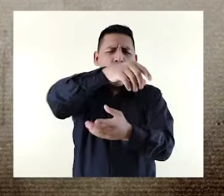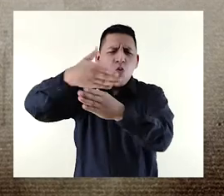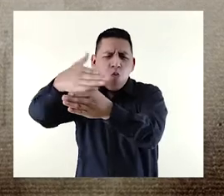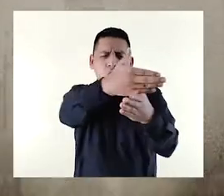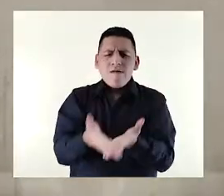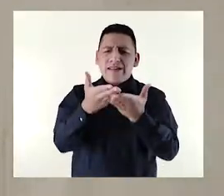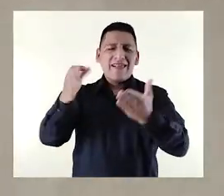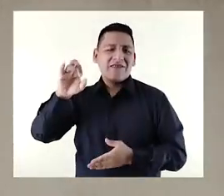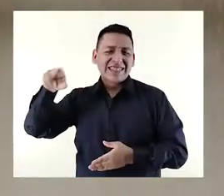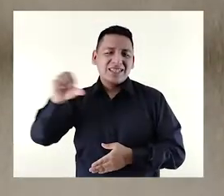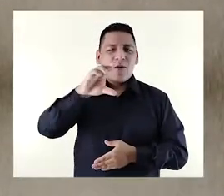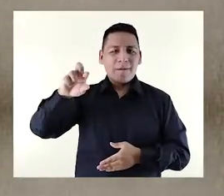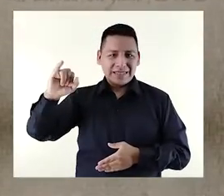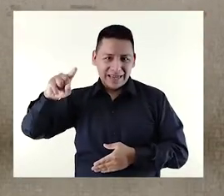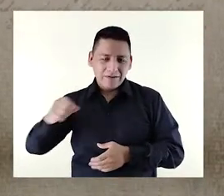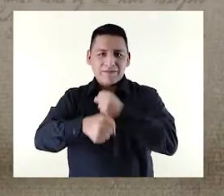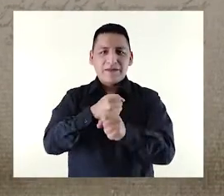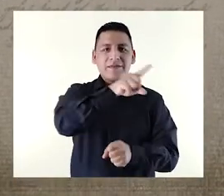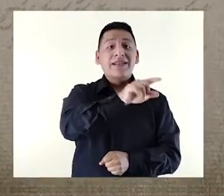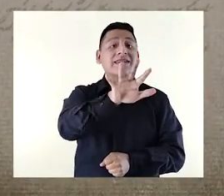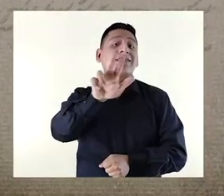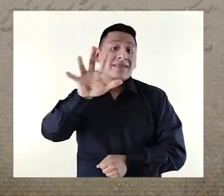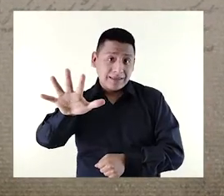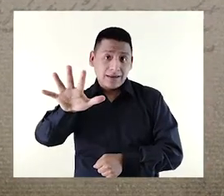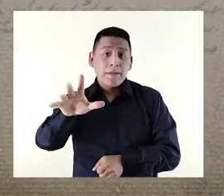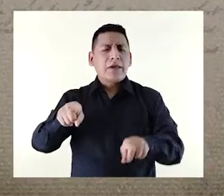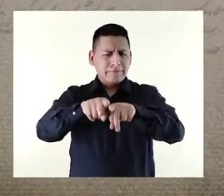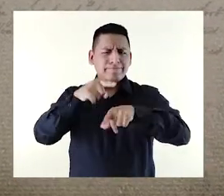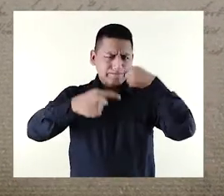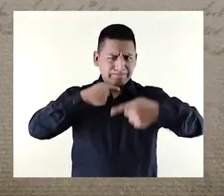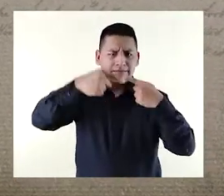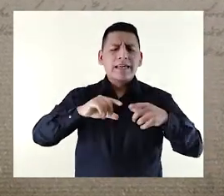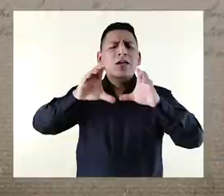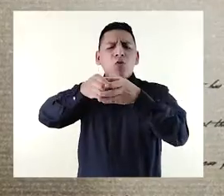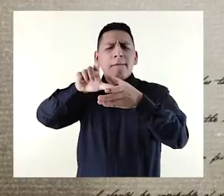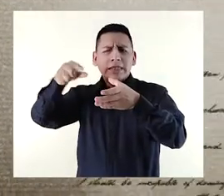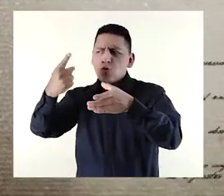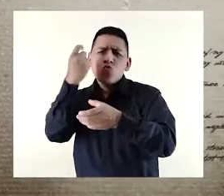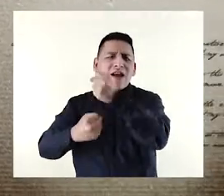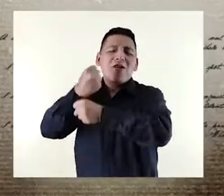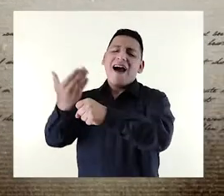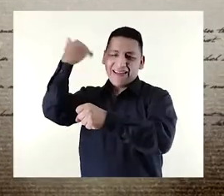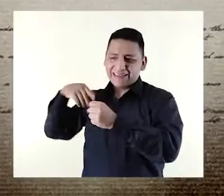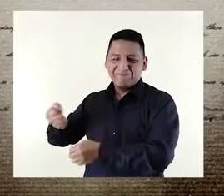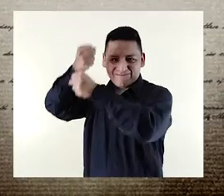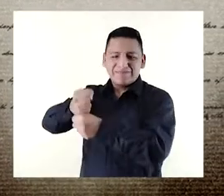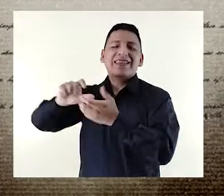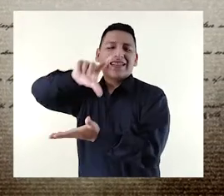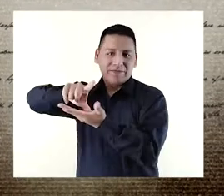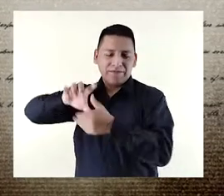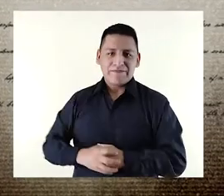de solares de Francisco Pizarro en 1535, aunque se cuenta también que había mercedarios un año antes de la fundación de